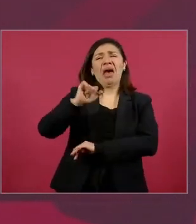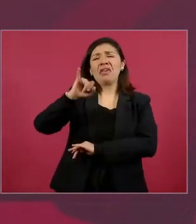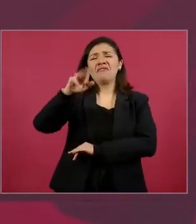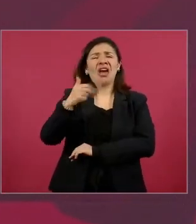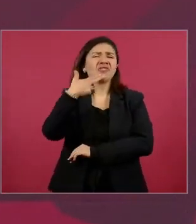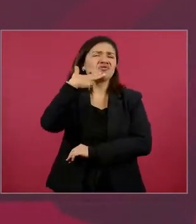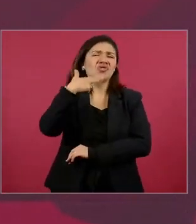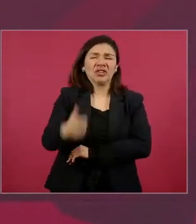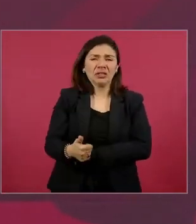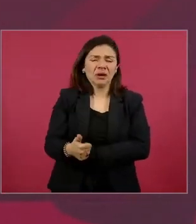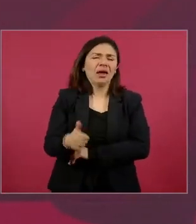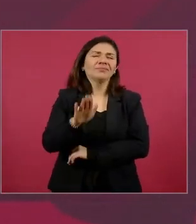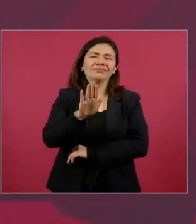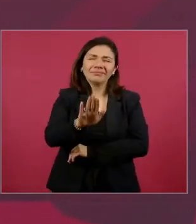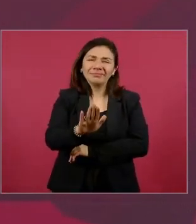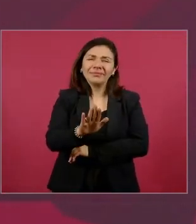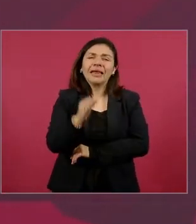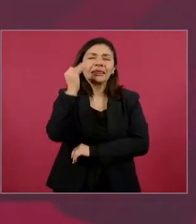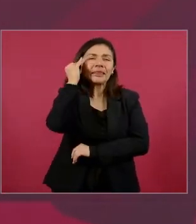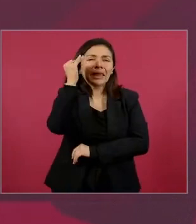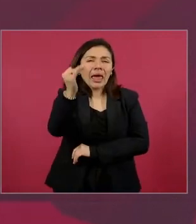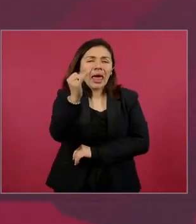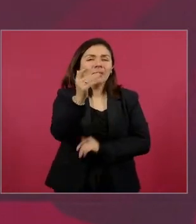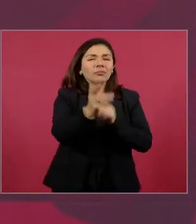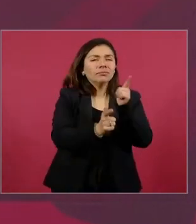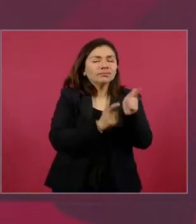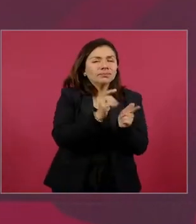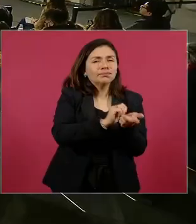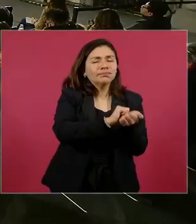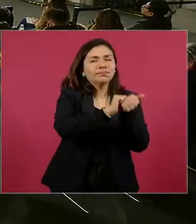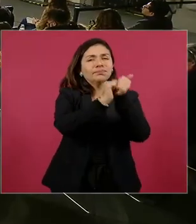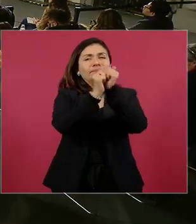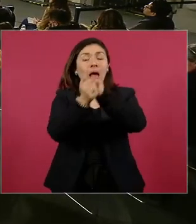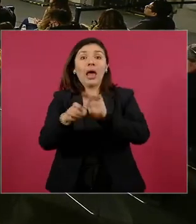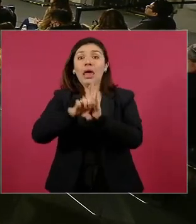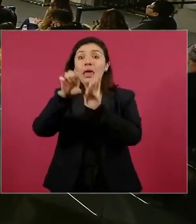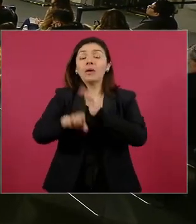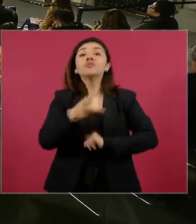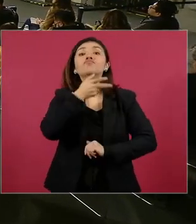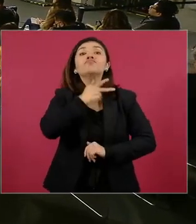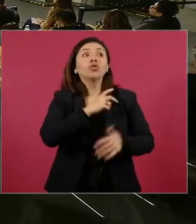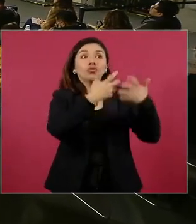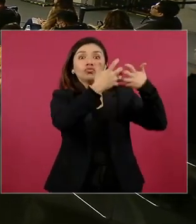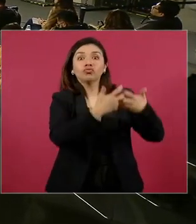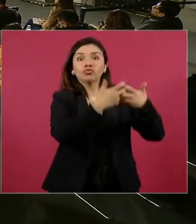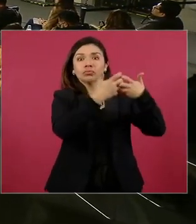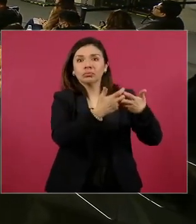Todo lleva su tiempo. Es lo de la refinería, lo mismo.